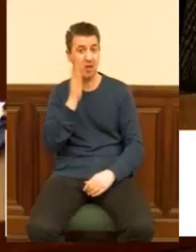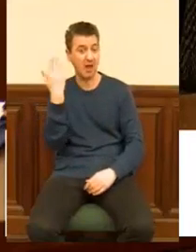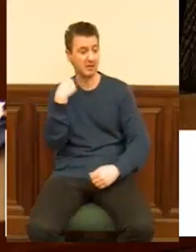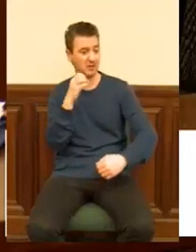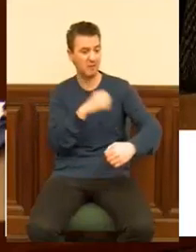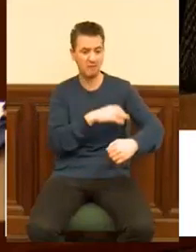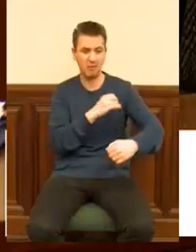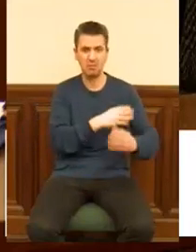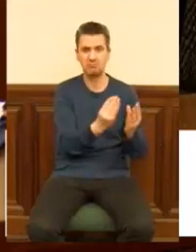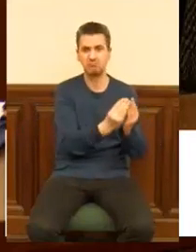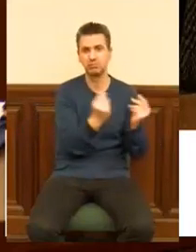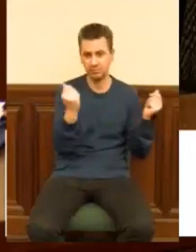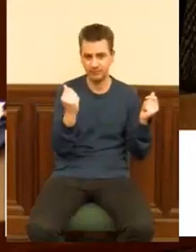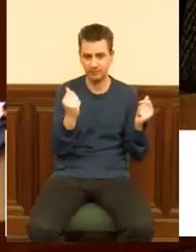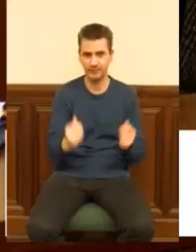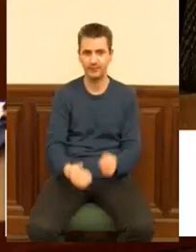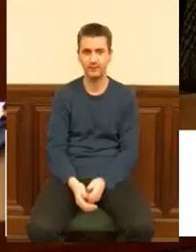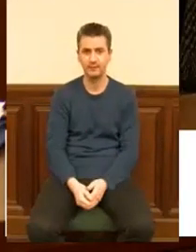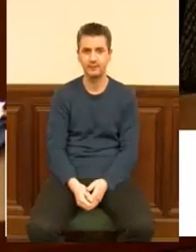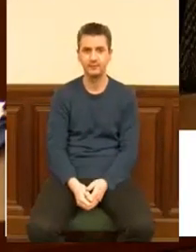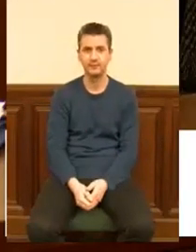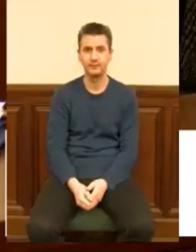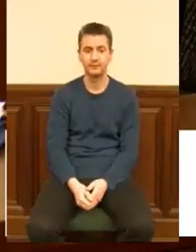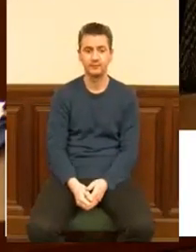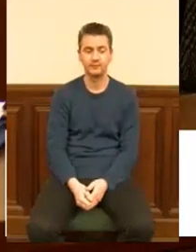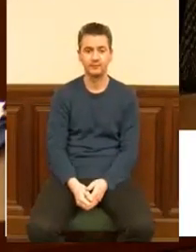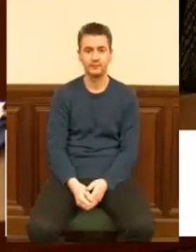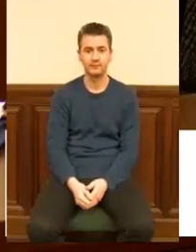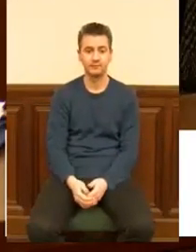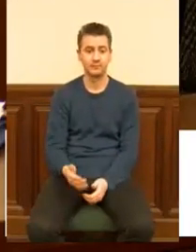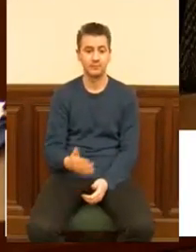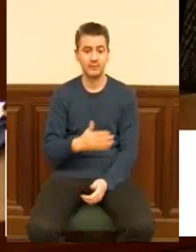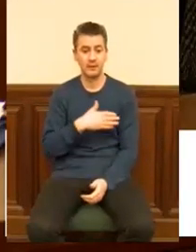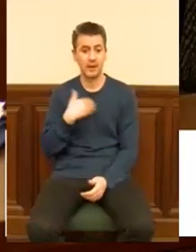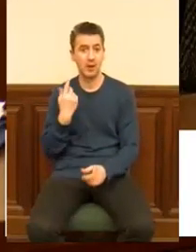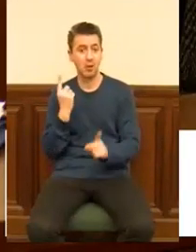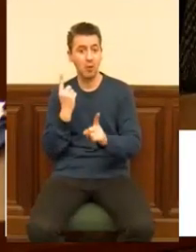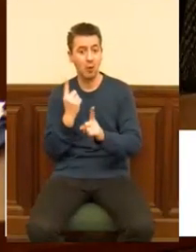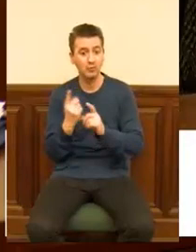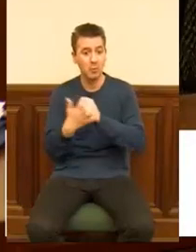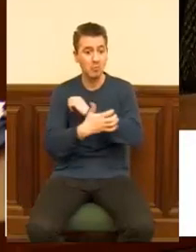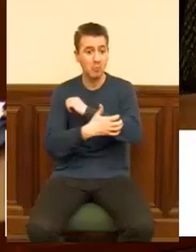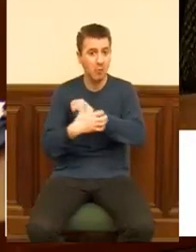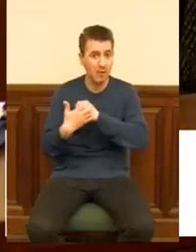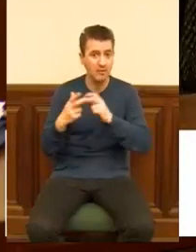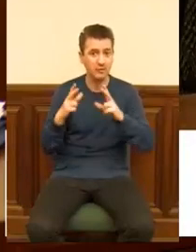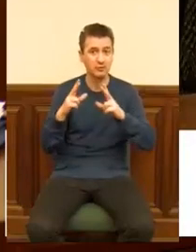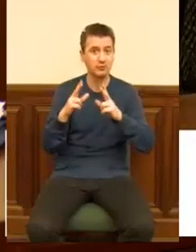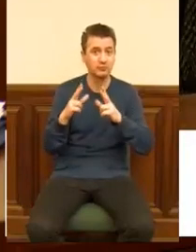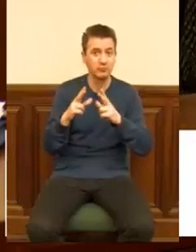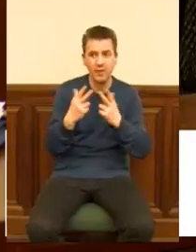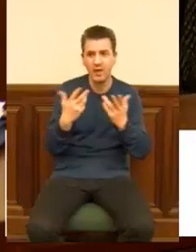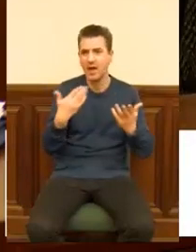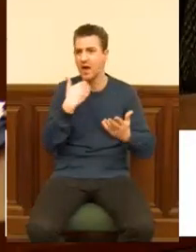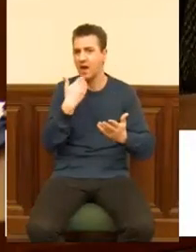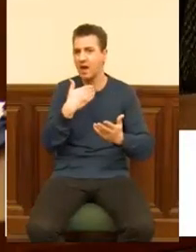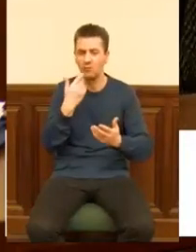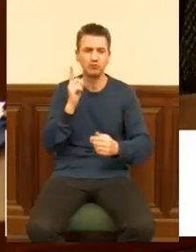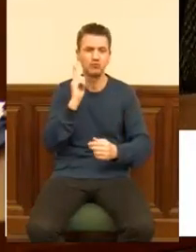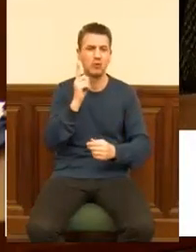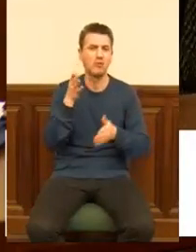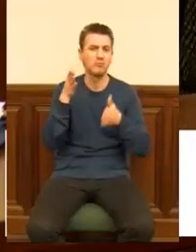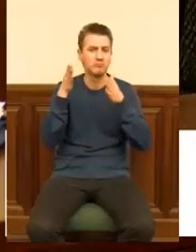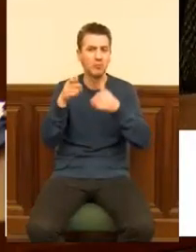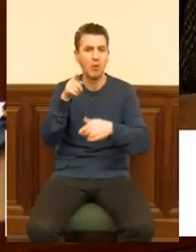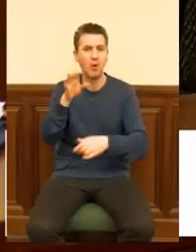Las únicas transferencias en lucha contra la pobreza y la exclusión social son las destinadas a las ONGs para proyectos de integración